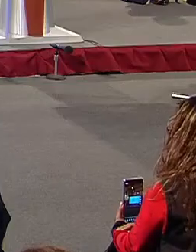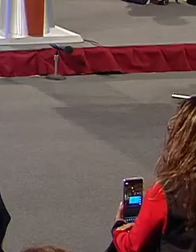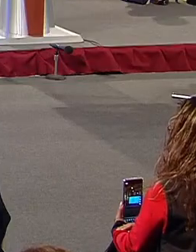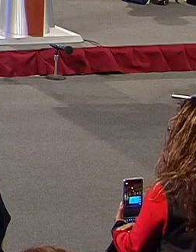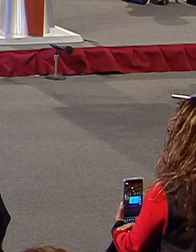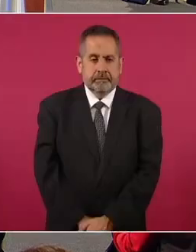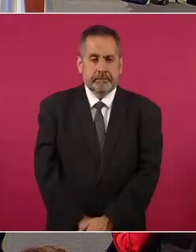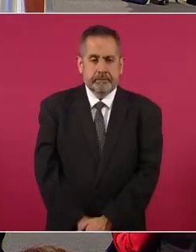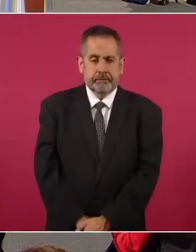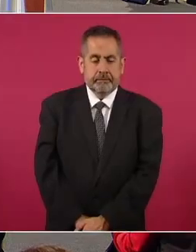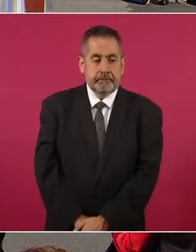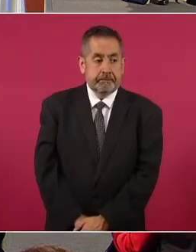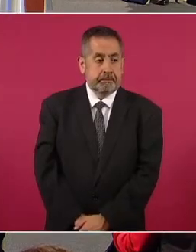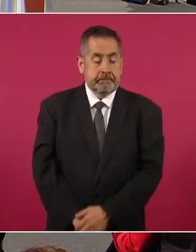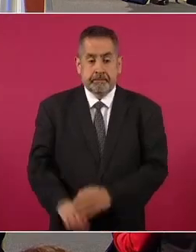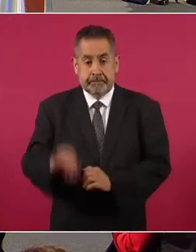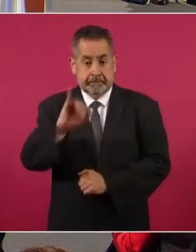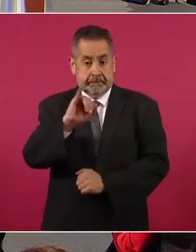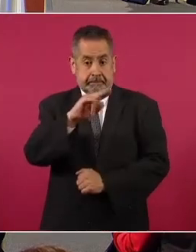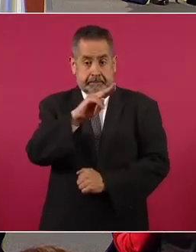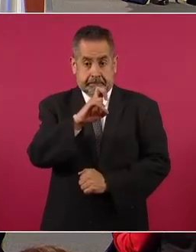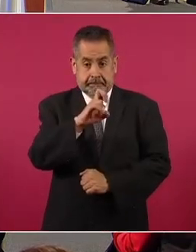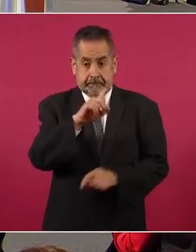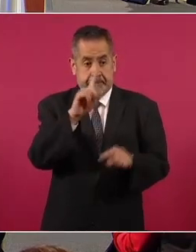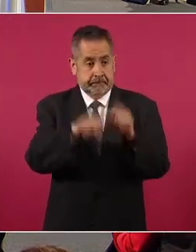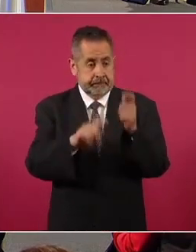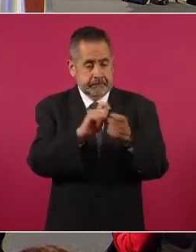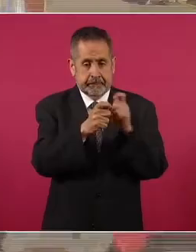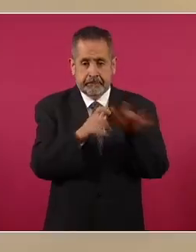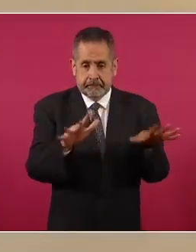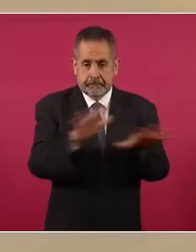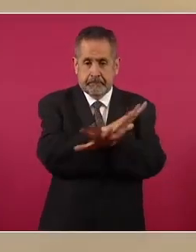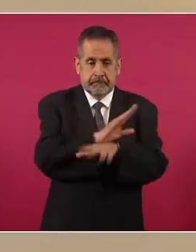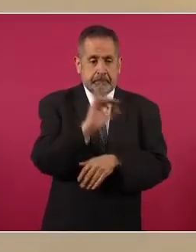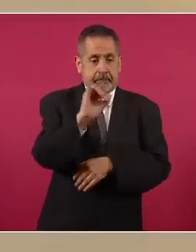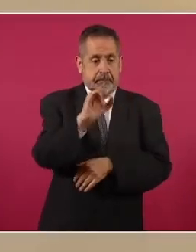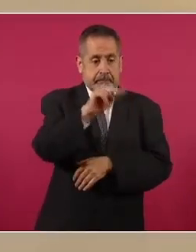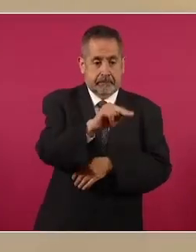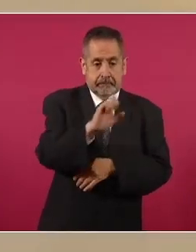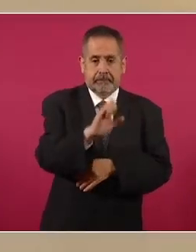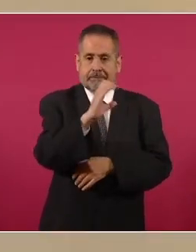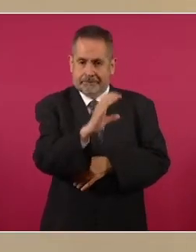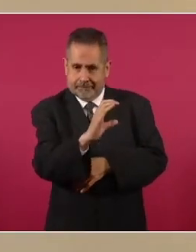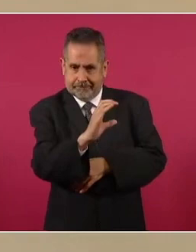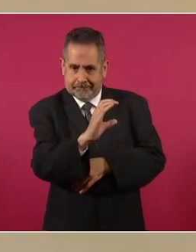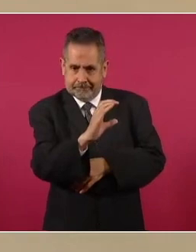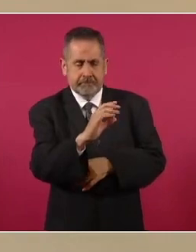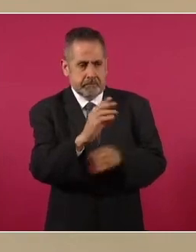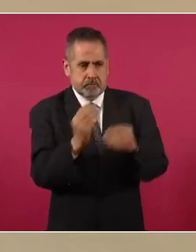Sustituir al INE por el Instituto Nacional de Elecciones y Consultas.